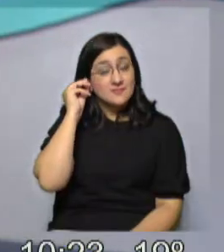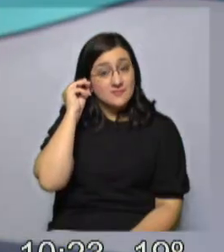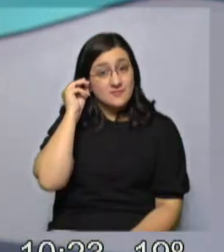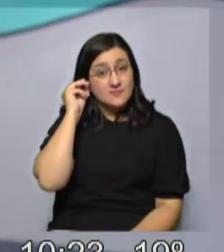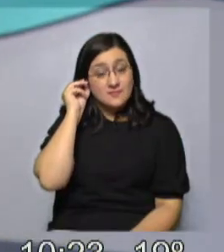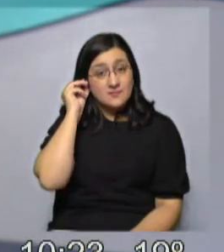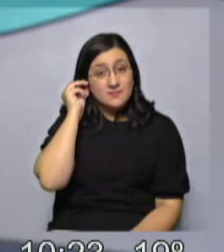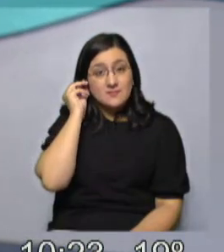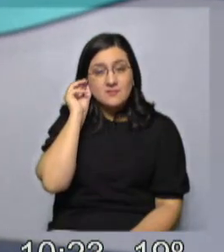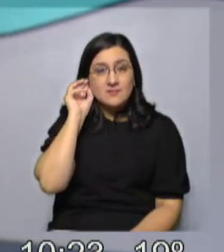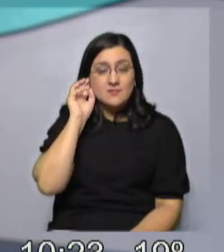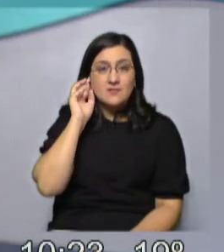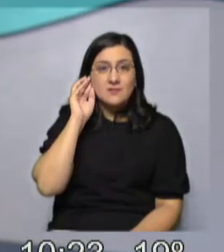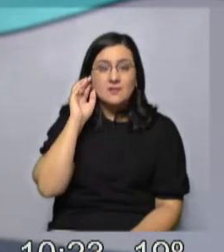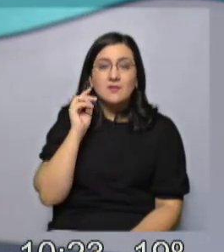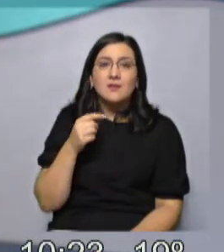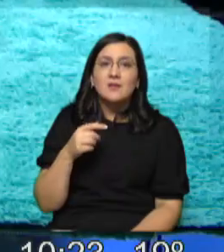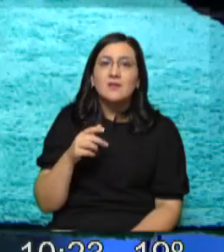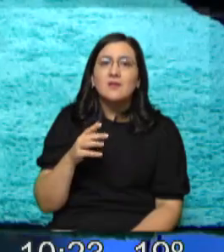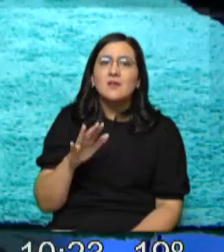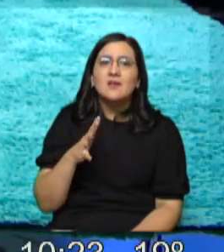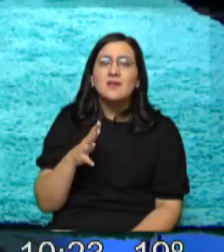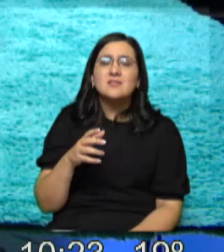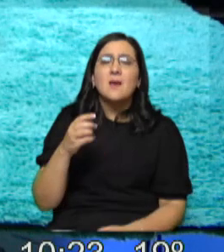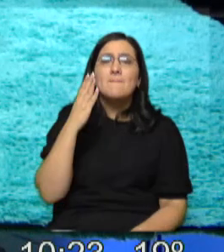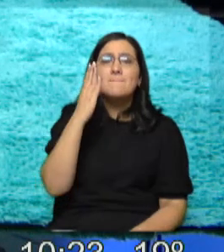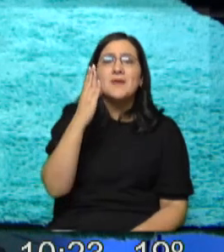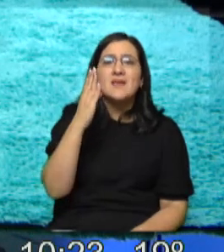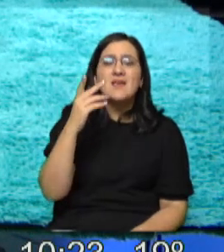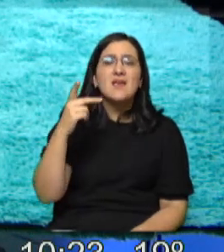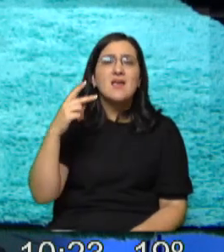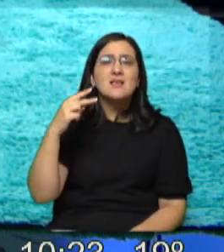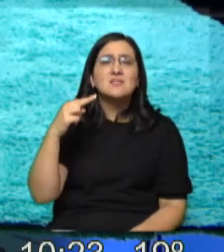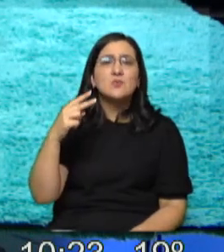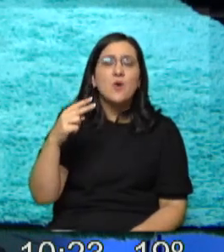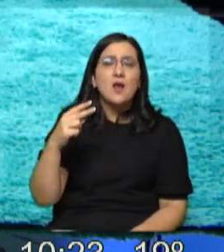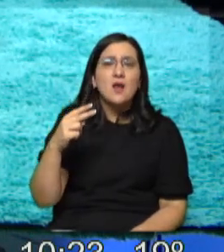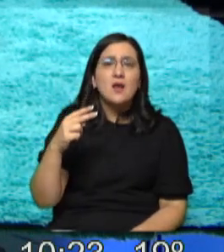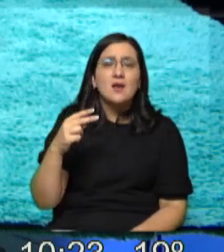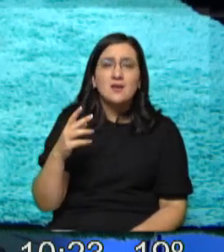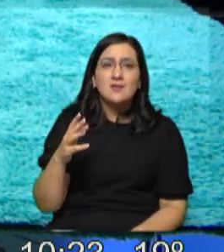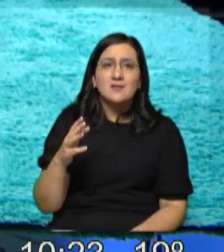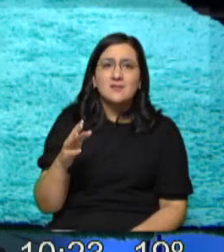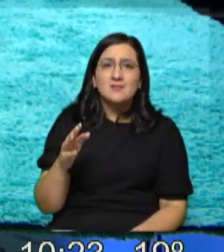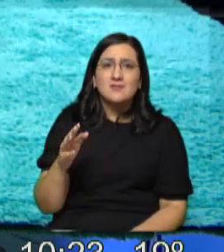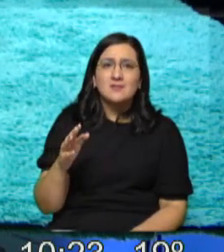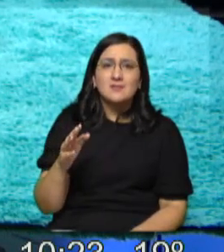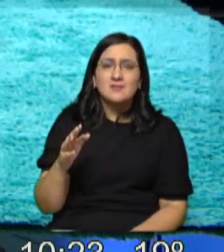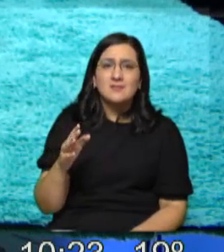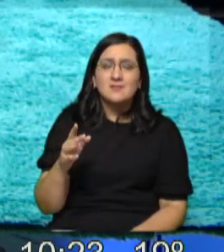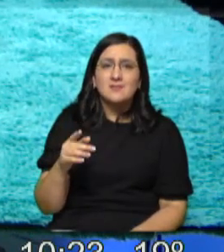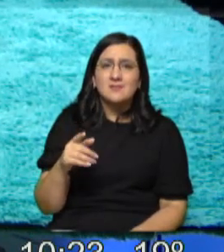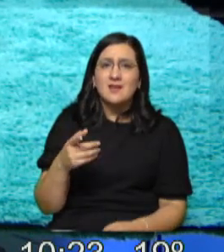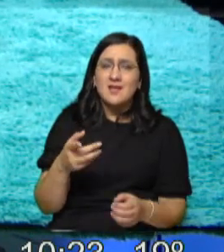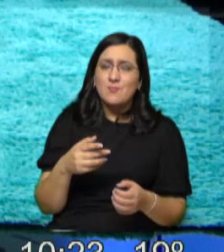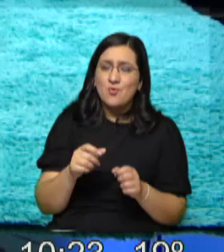preguntar qué es P es igual a 9MC al cuadrado. Bueno, ahí dejo a Cristian, que es el... Bueno, el, eso sería una ecuación. ¿Es muy larga